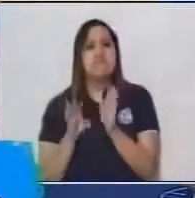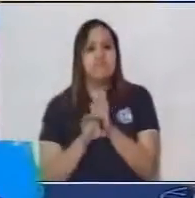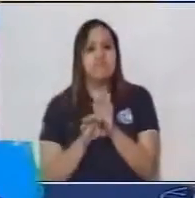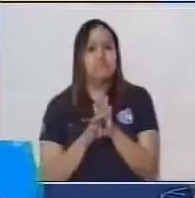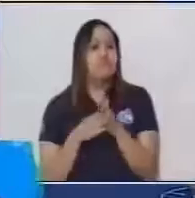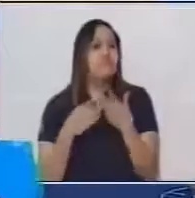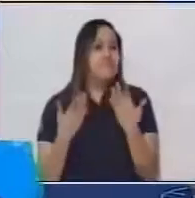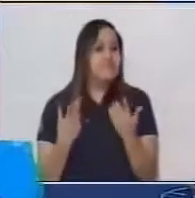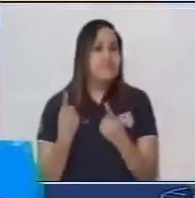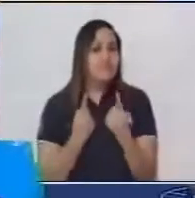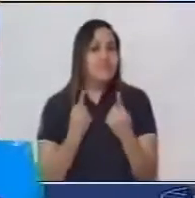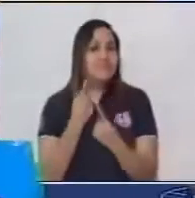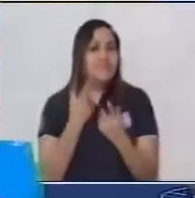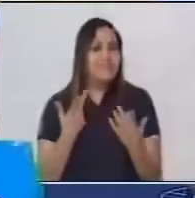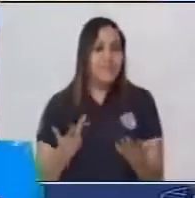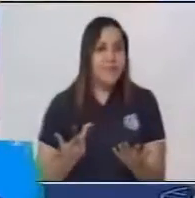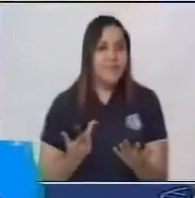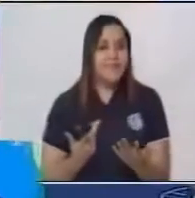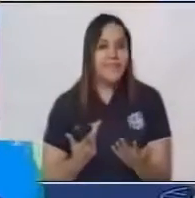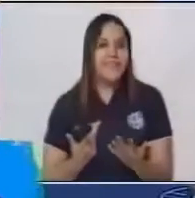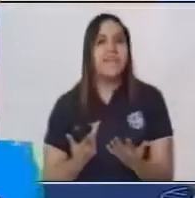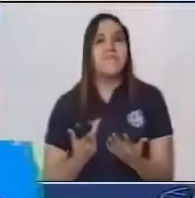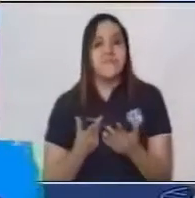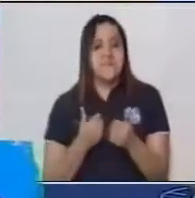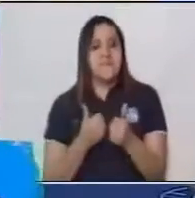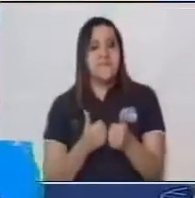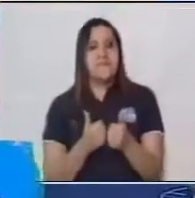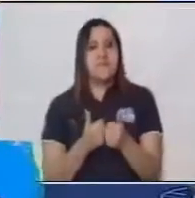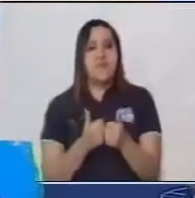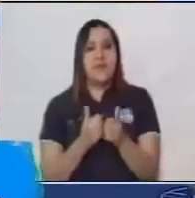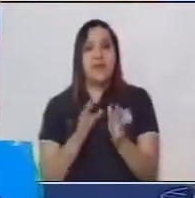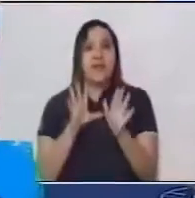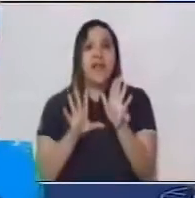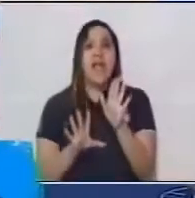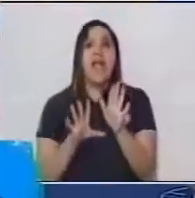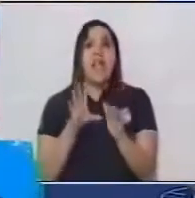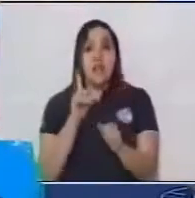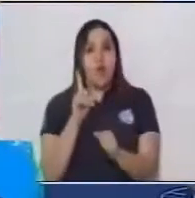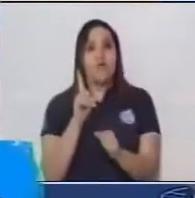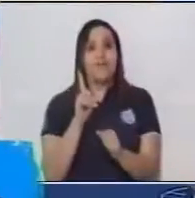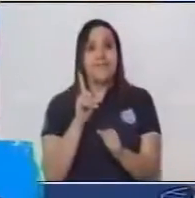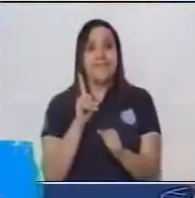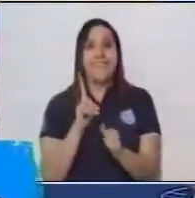correspondería en este momento escribir? Muy bien, el 11.